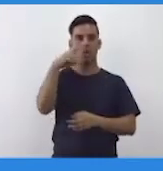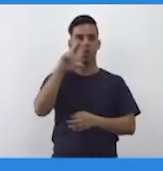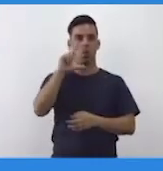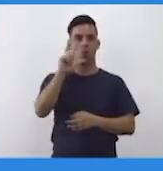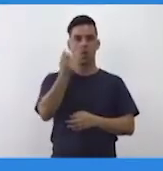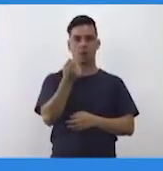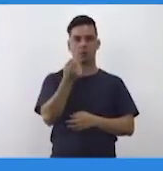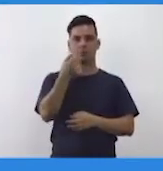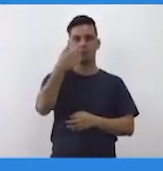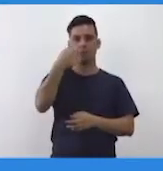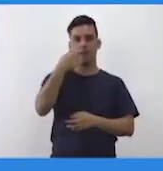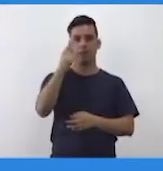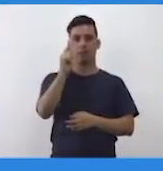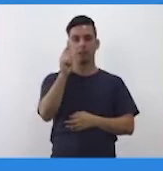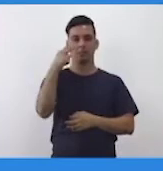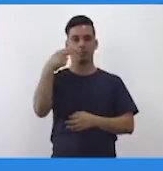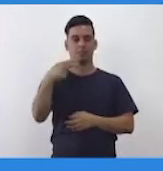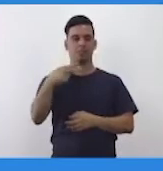el ADP.